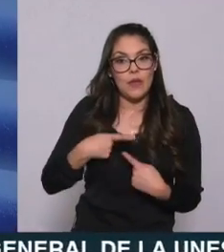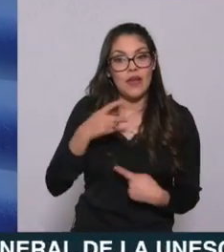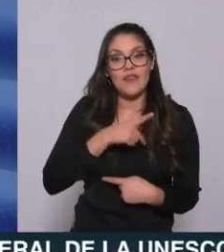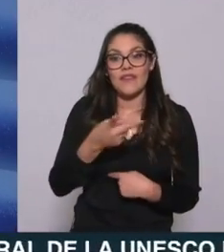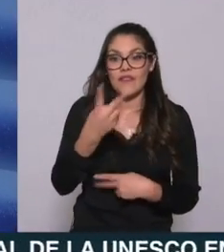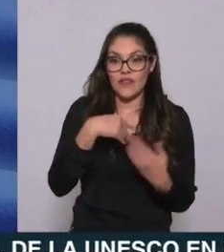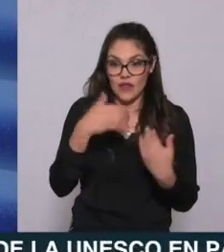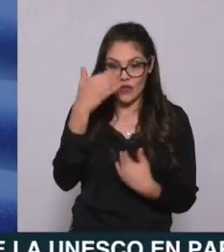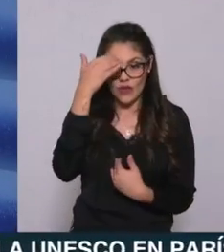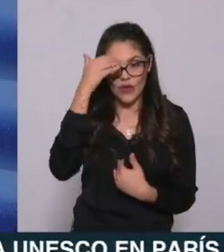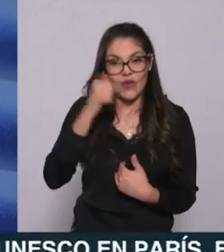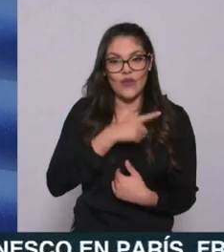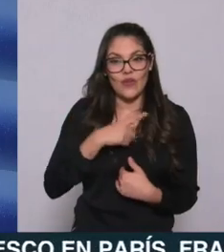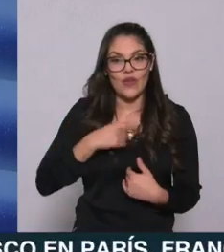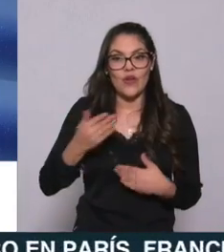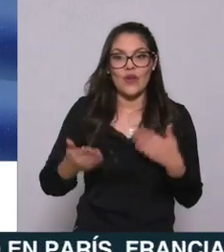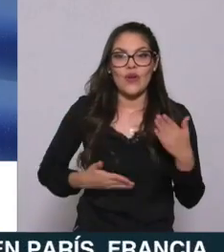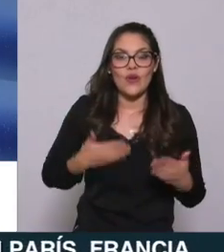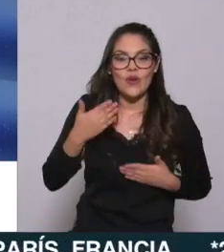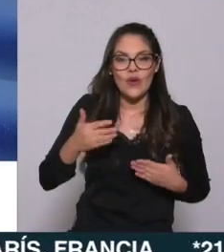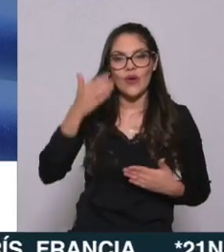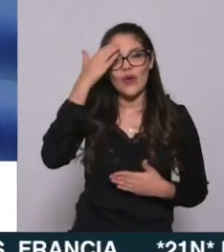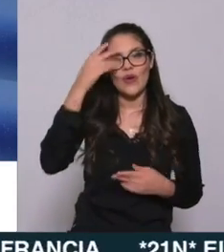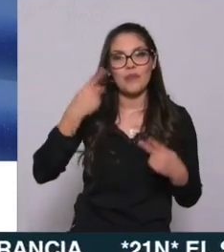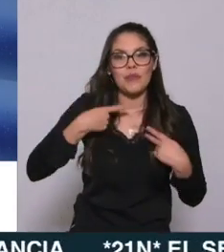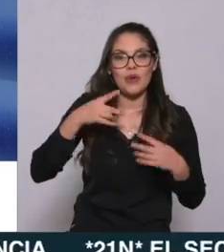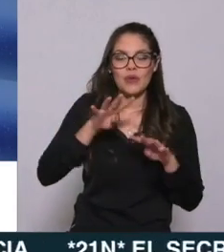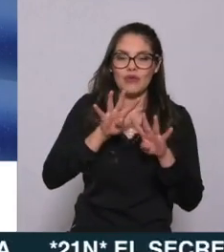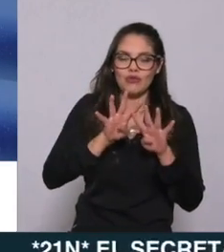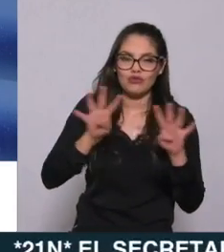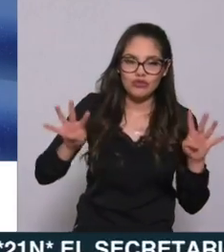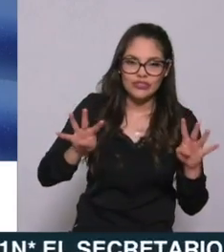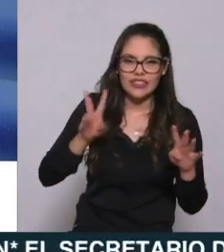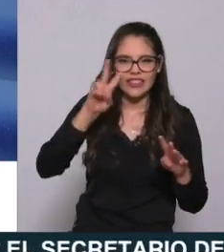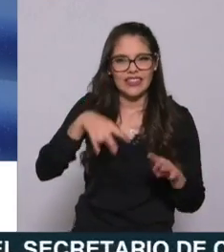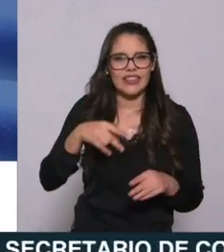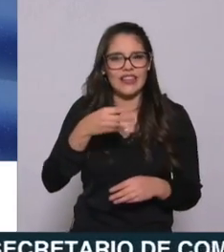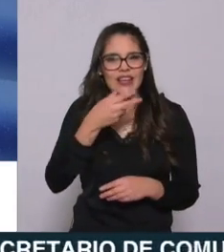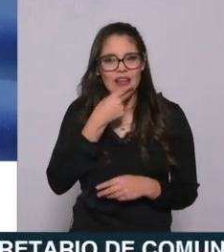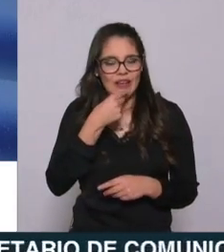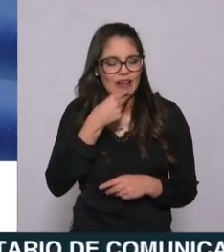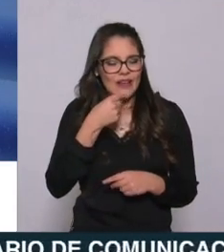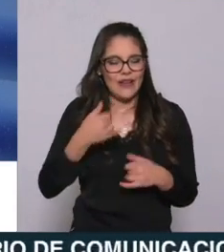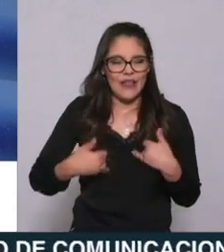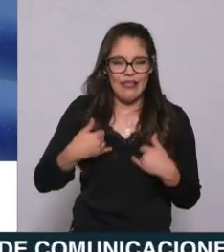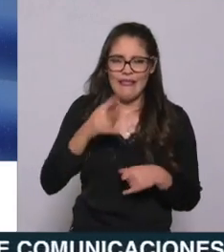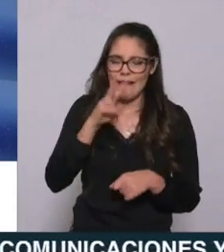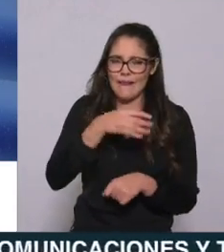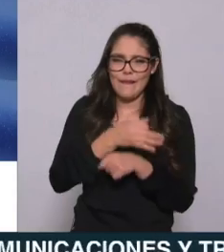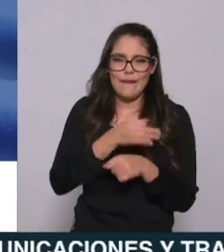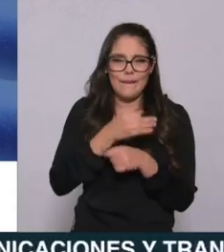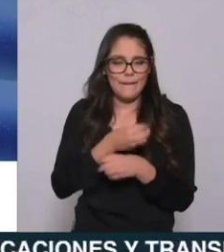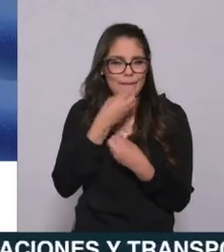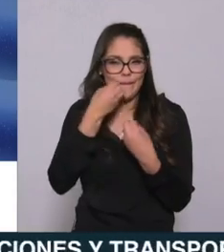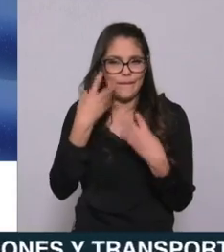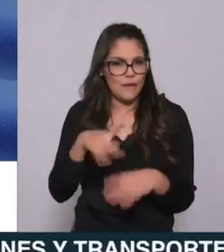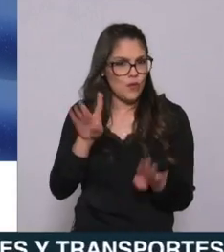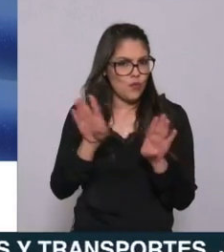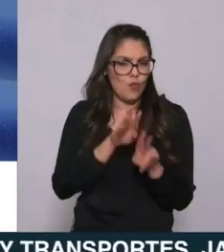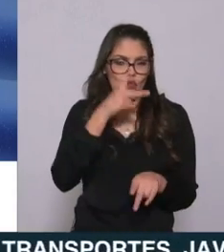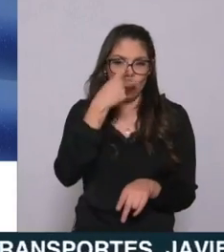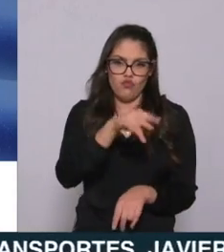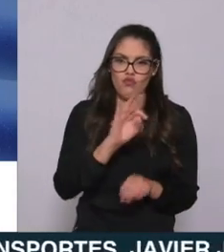se diviertan con nosotros, que conozcan a nuestro elenco. La verdad es que son chicos súper talentosos, los textos son completamente originales, ellos